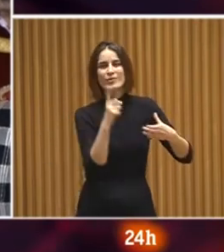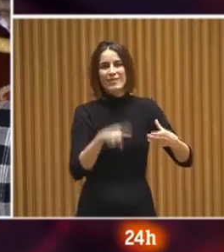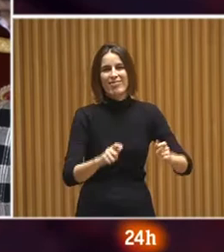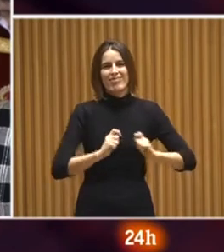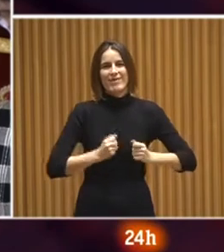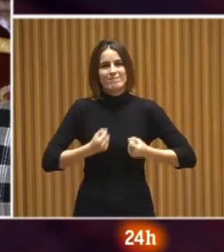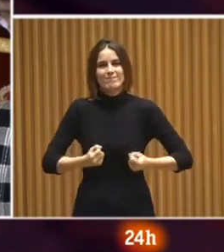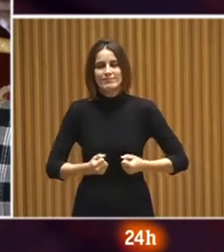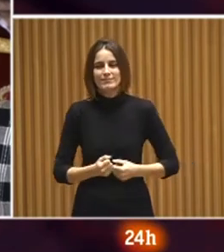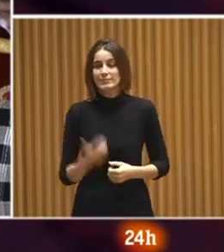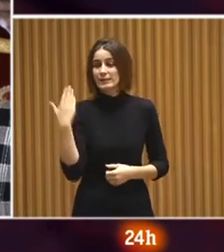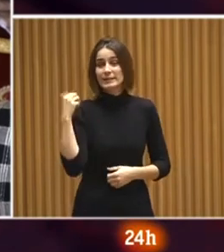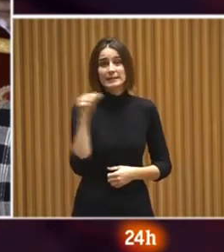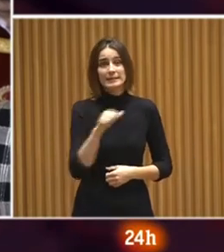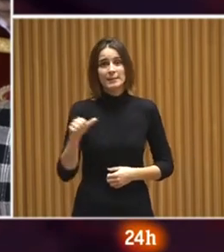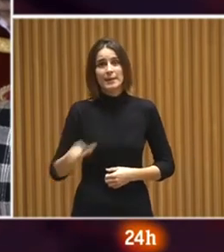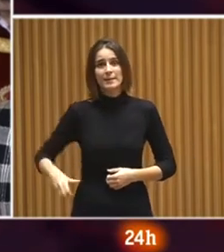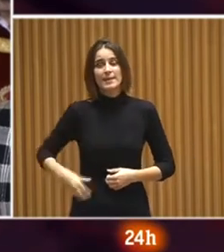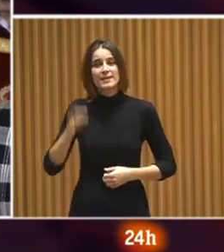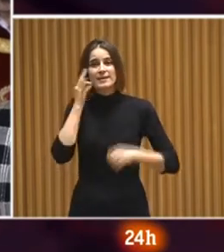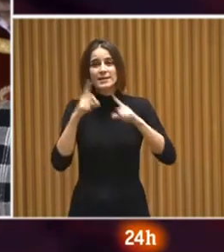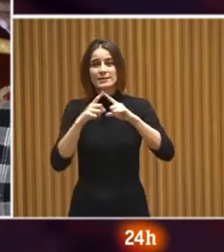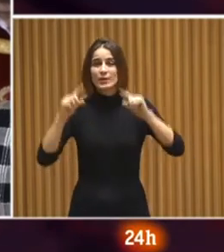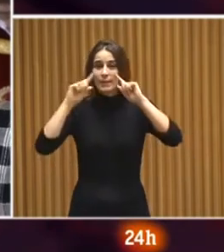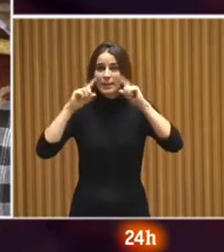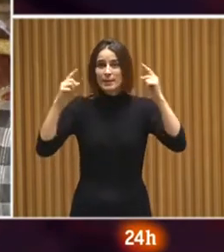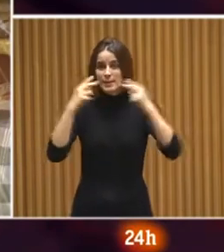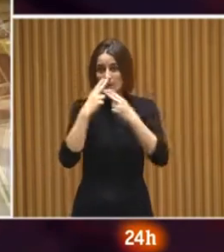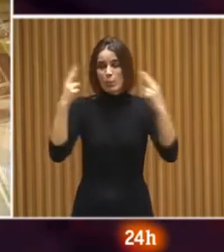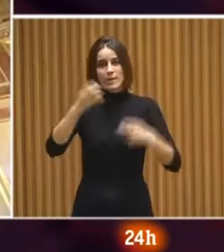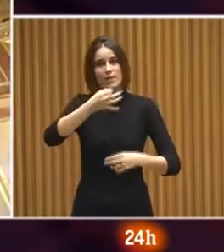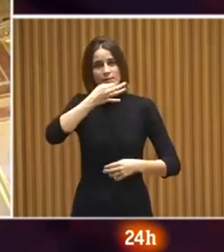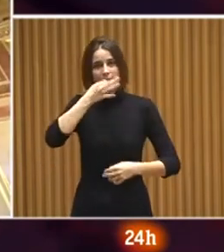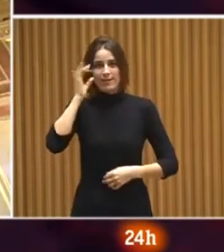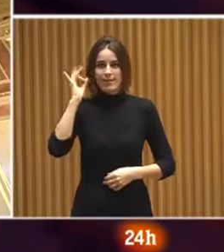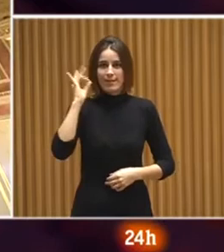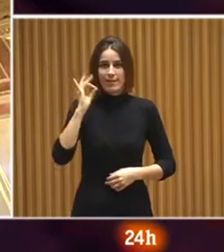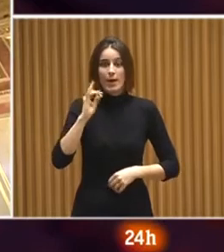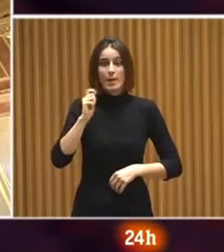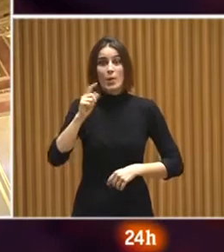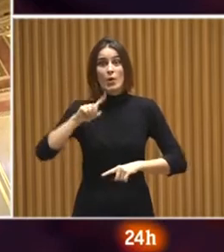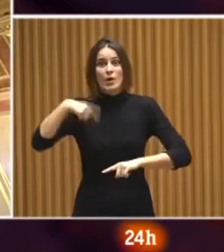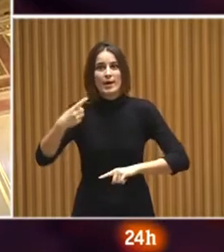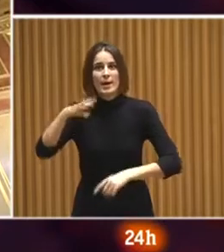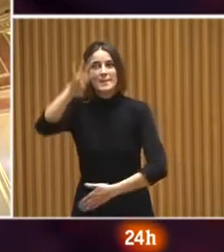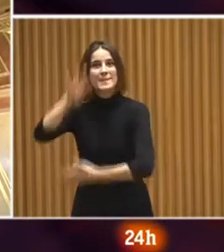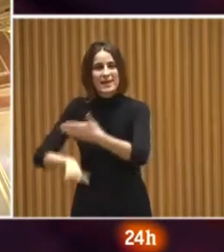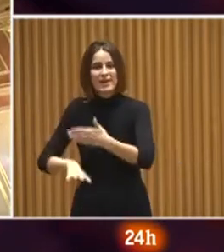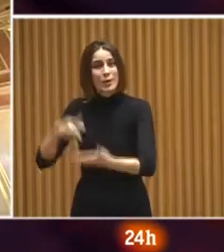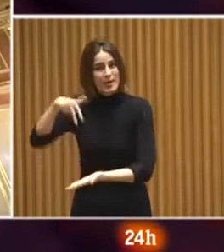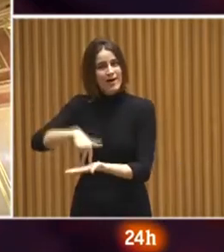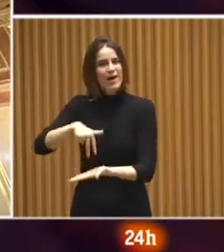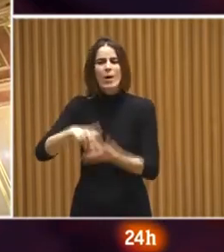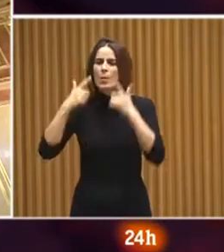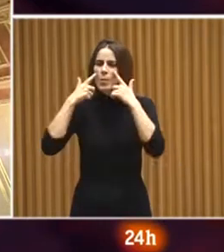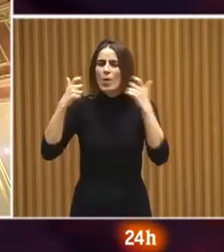pronunciaba sus primeras palabras públicas y poco después, en Barcelona, resaltaba el valor de las iniciativas que refuerzan la igualdad